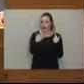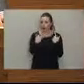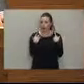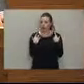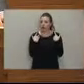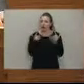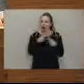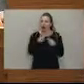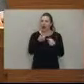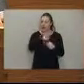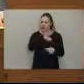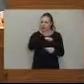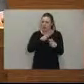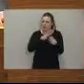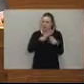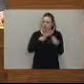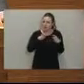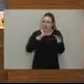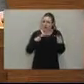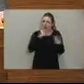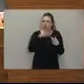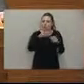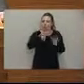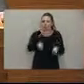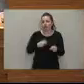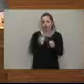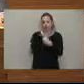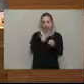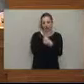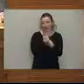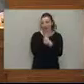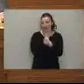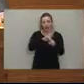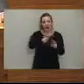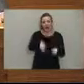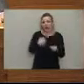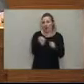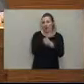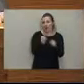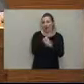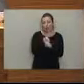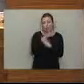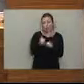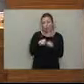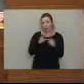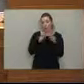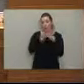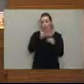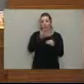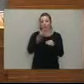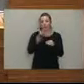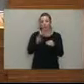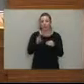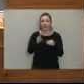incrementado en España precisamente con la reforma laboral del Partido Popular. Ya no hace falta la